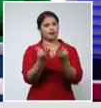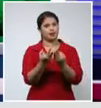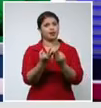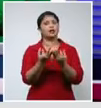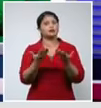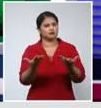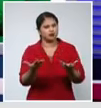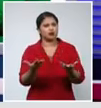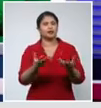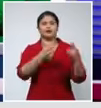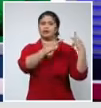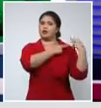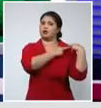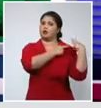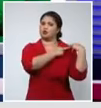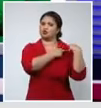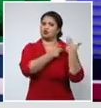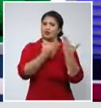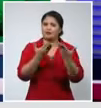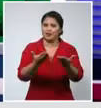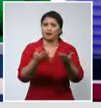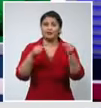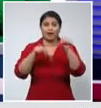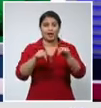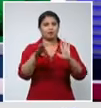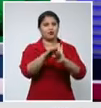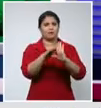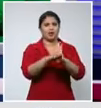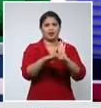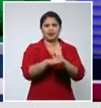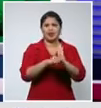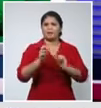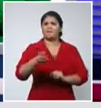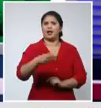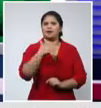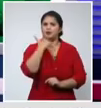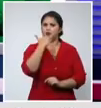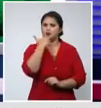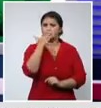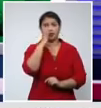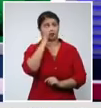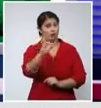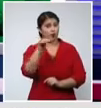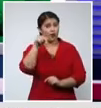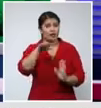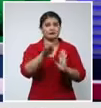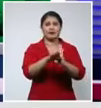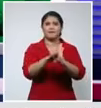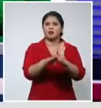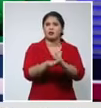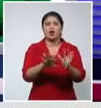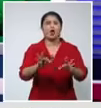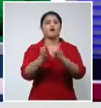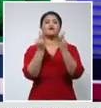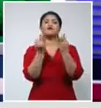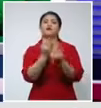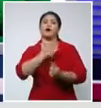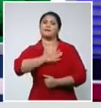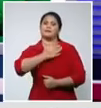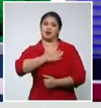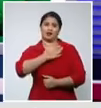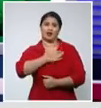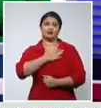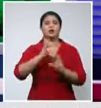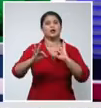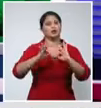policía, estas son medidas más bien de la familia, más bien de las amistades, que protejan este grupo